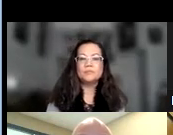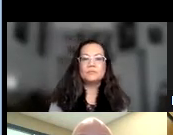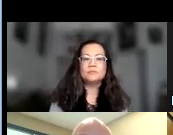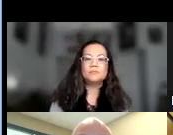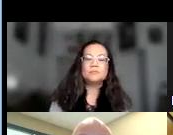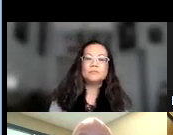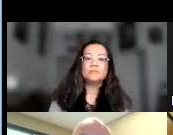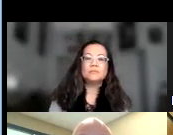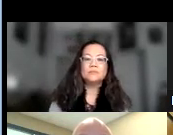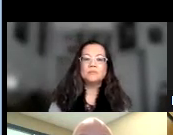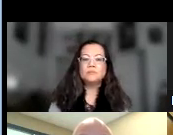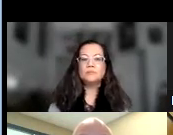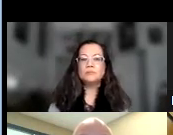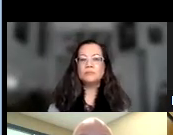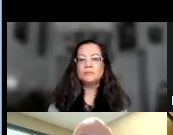la ecuación